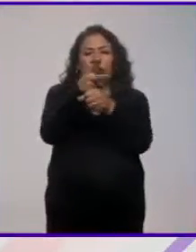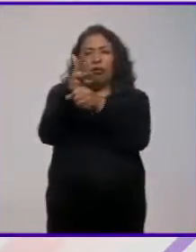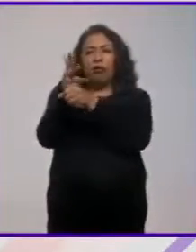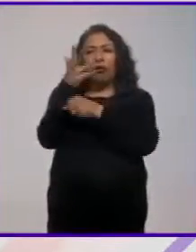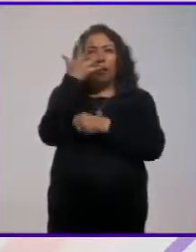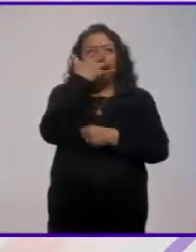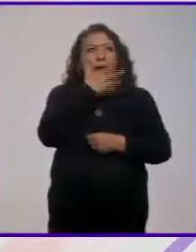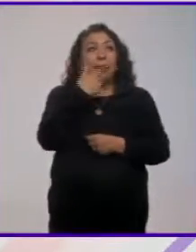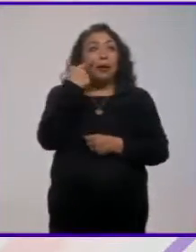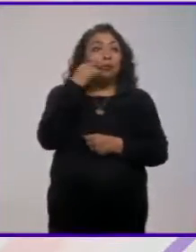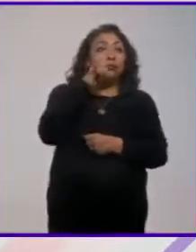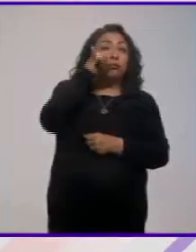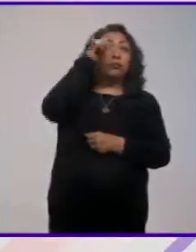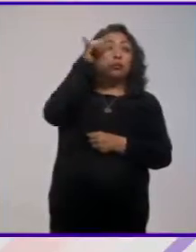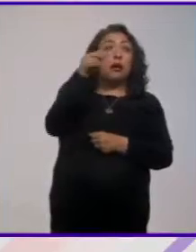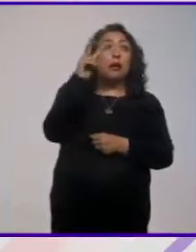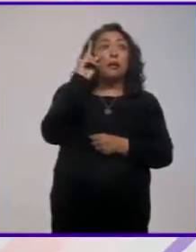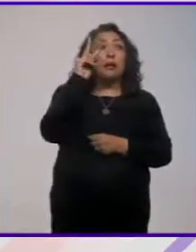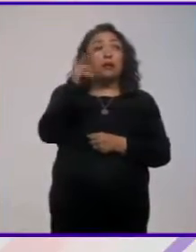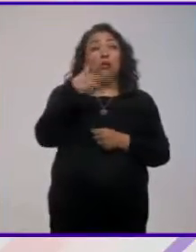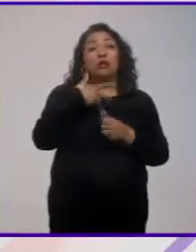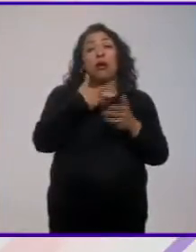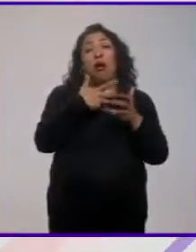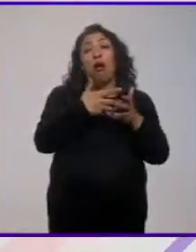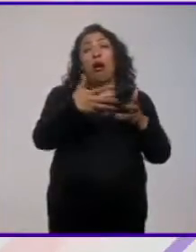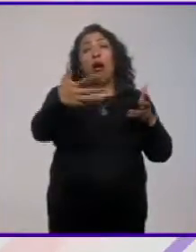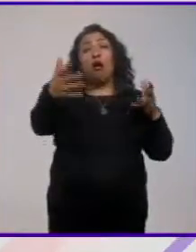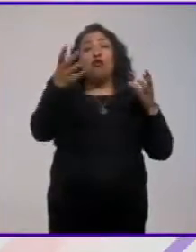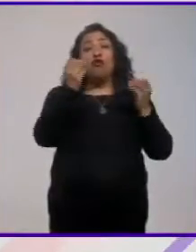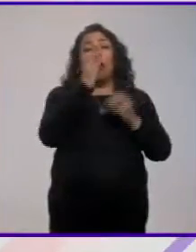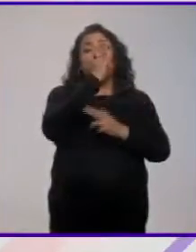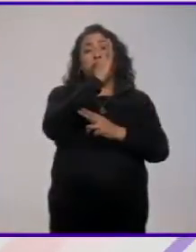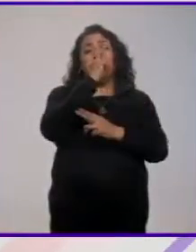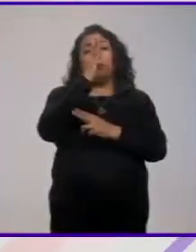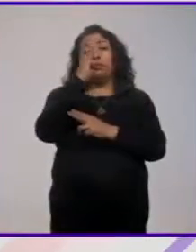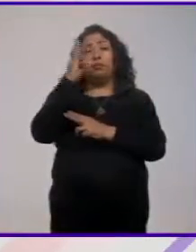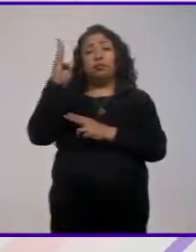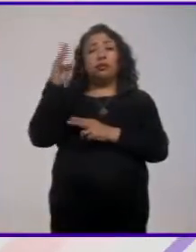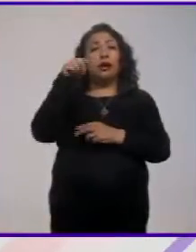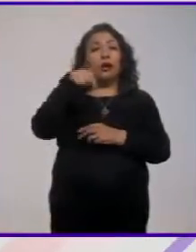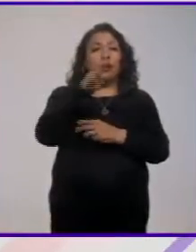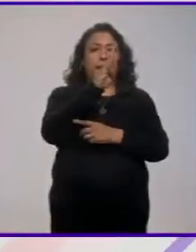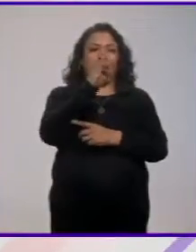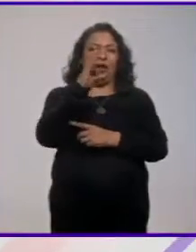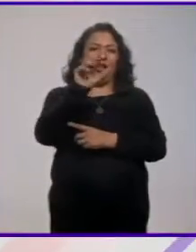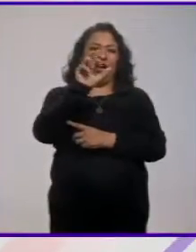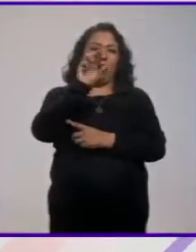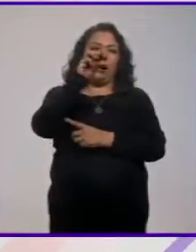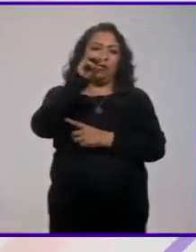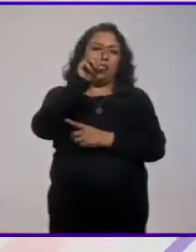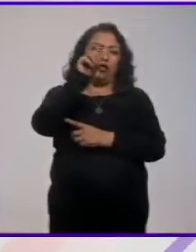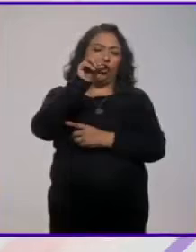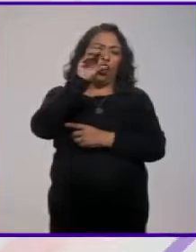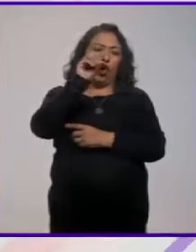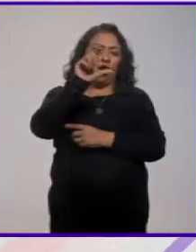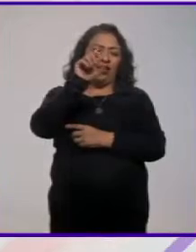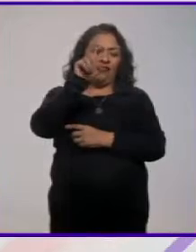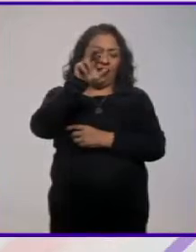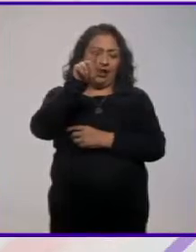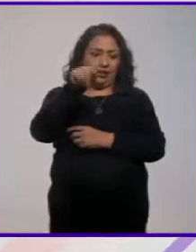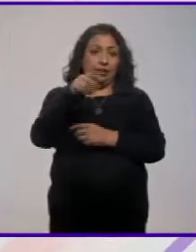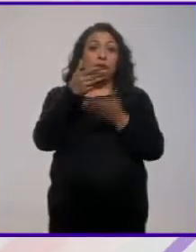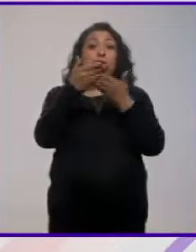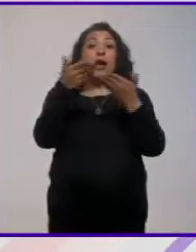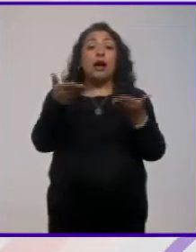Javier, alcanzamos a ver la dimensión de libros que tiene esta biblioteca Armando Olivares Carrillo. Ahora vamos